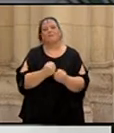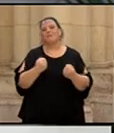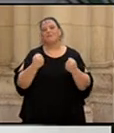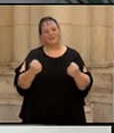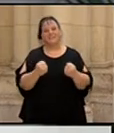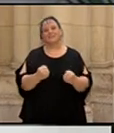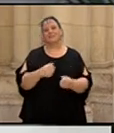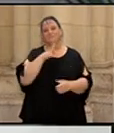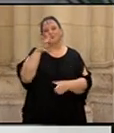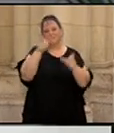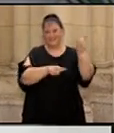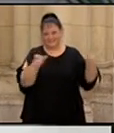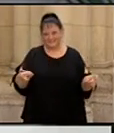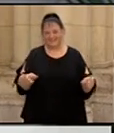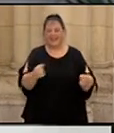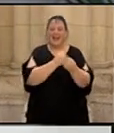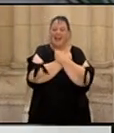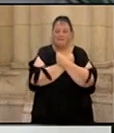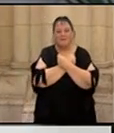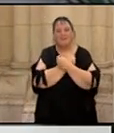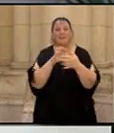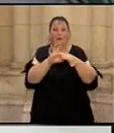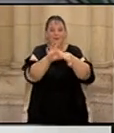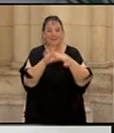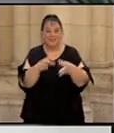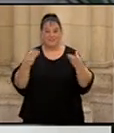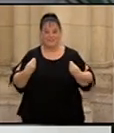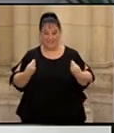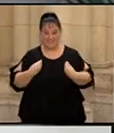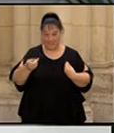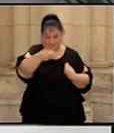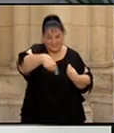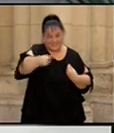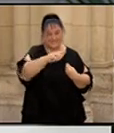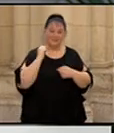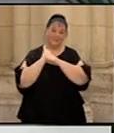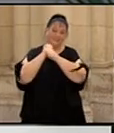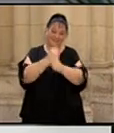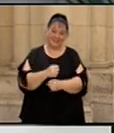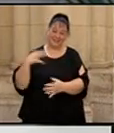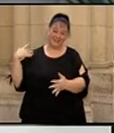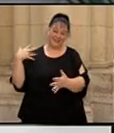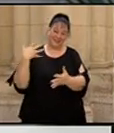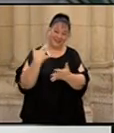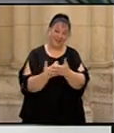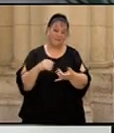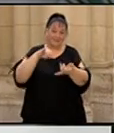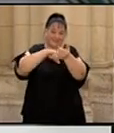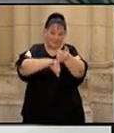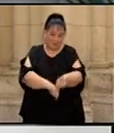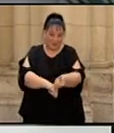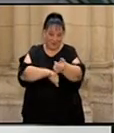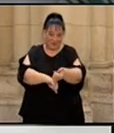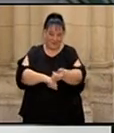Ese amor que ha unido vuestras vidas durante estos años que vivís